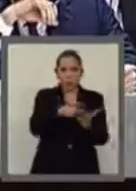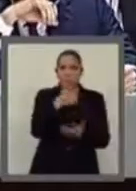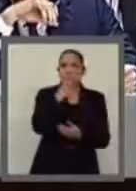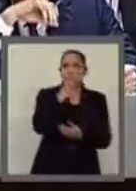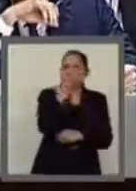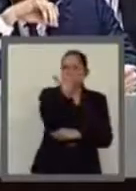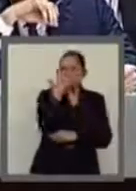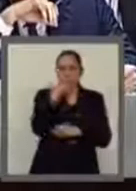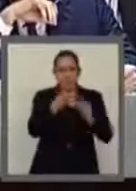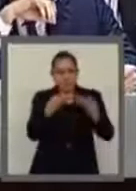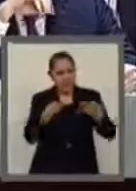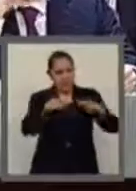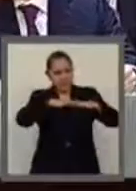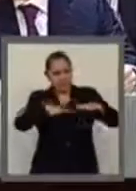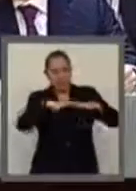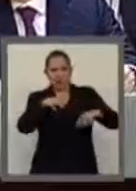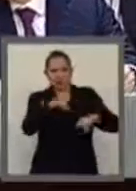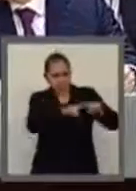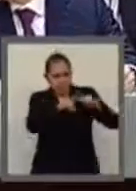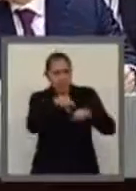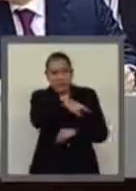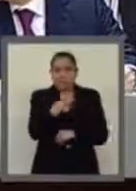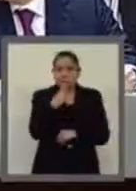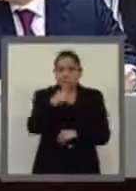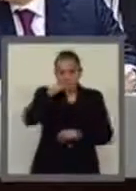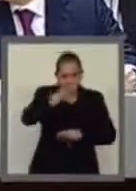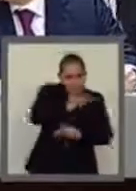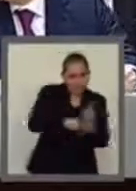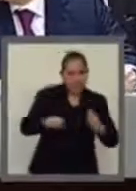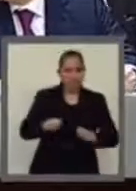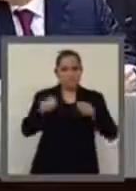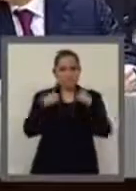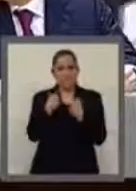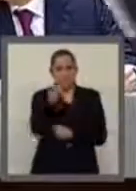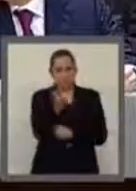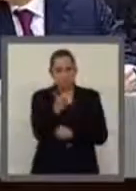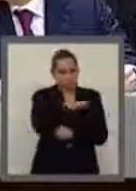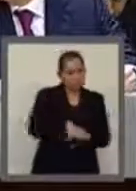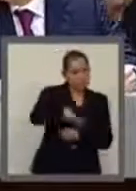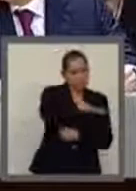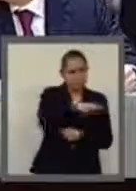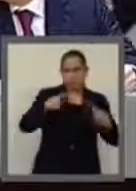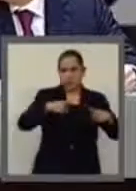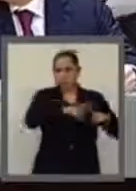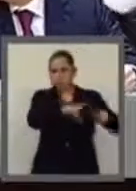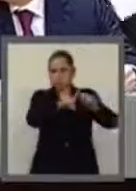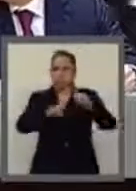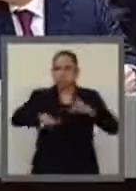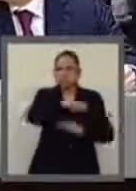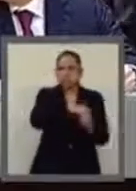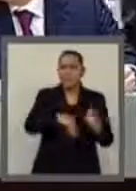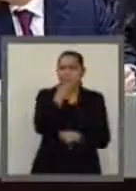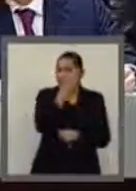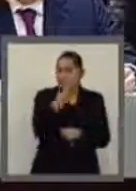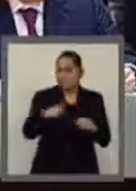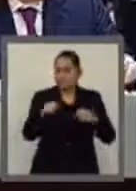visibles, mejorando la calidad en el presupuesto de vida y la economía de la Federación para 2018, esto será una realidad destinados solo al diseño, si se reduce la aplicación pobreza